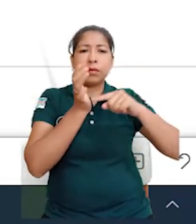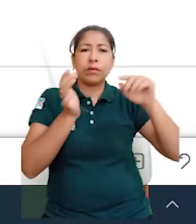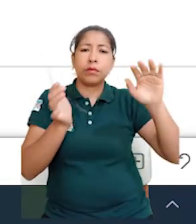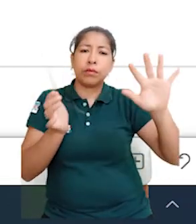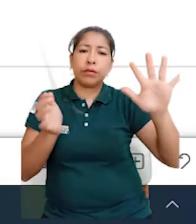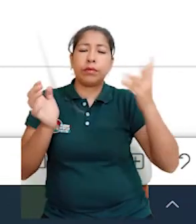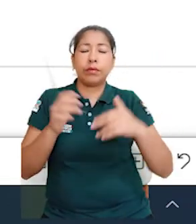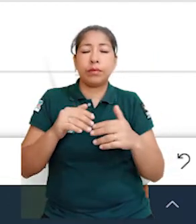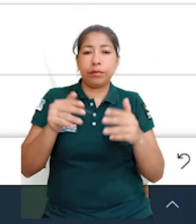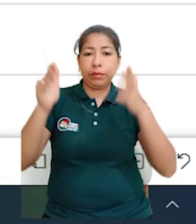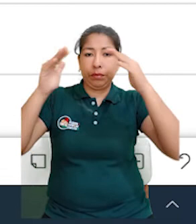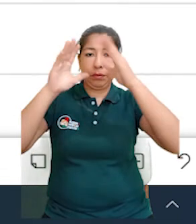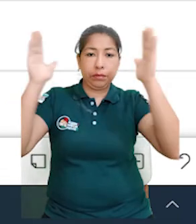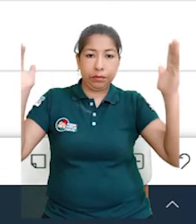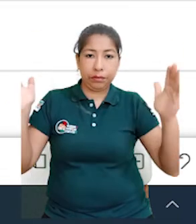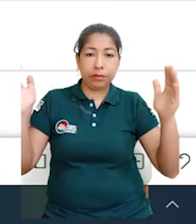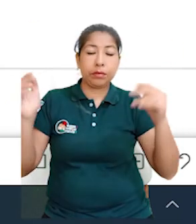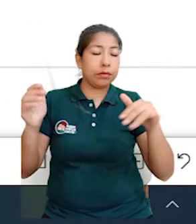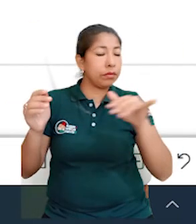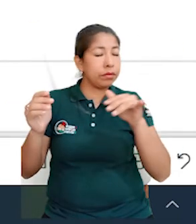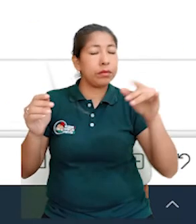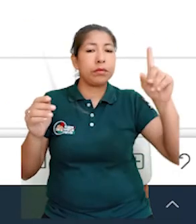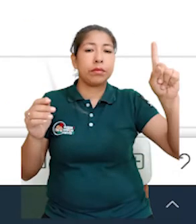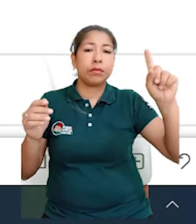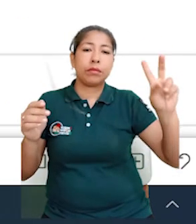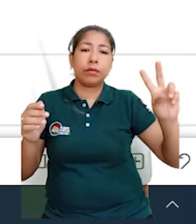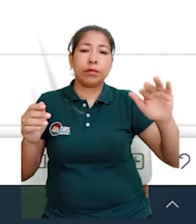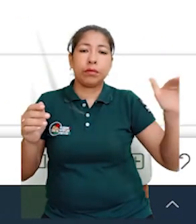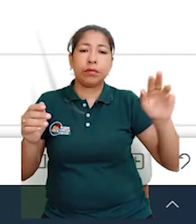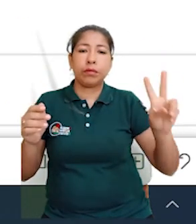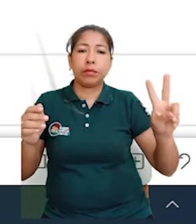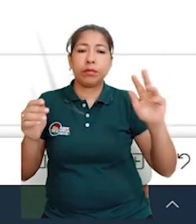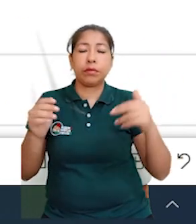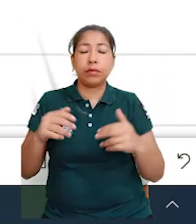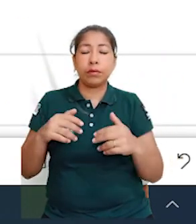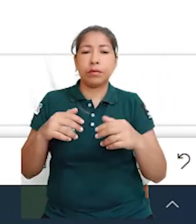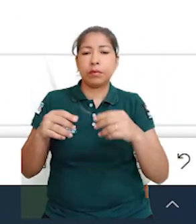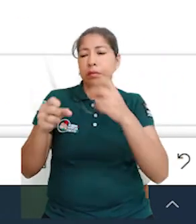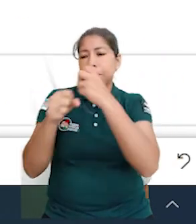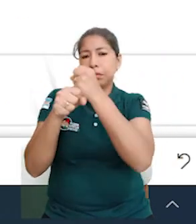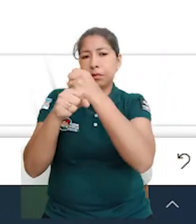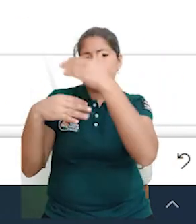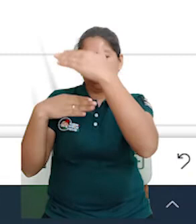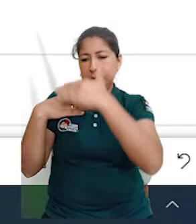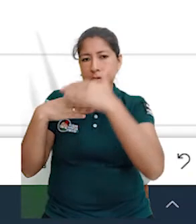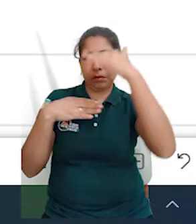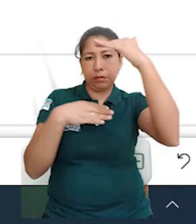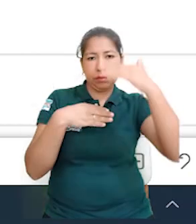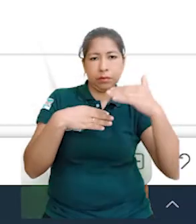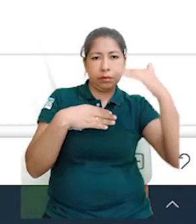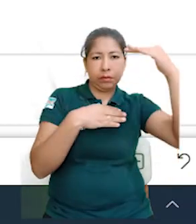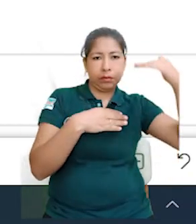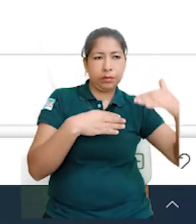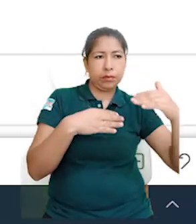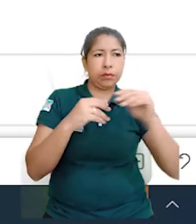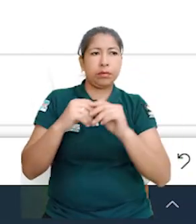0.5. O sea, un medio. Bien, ahora vamos a calcular el valor del primer miembro. Tenemos